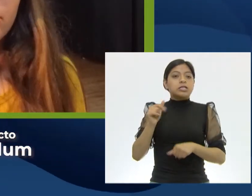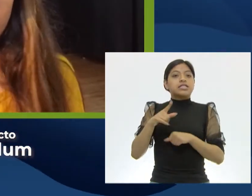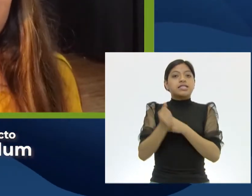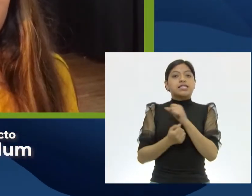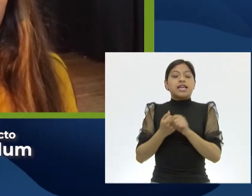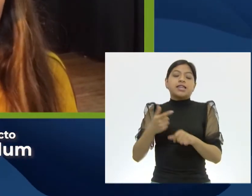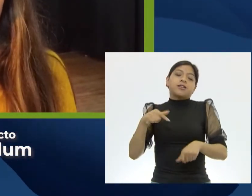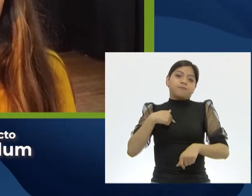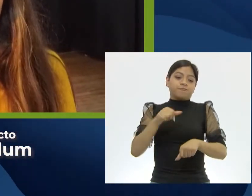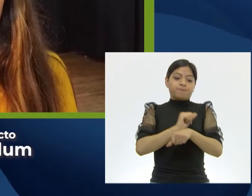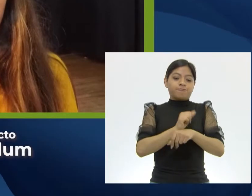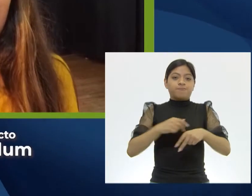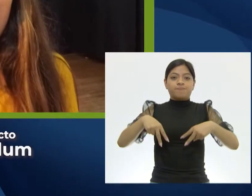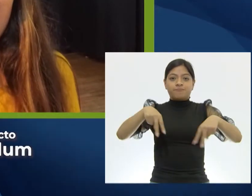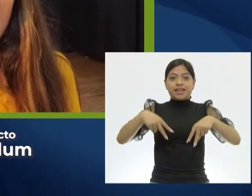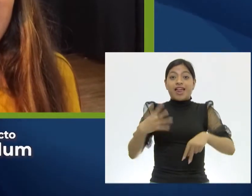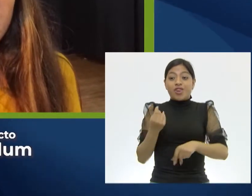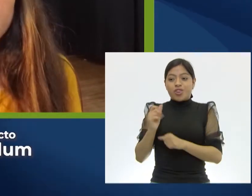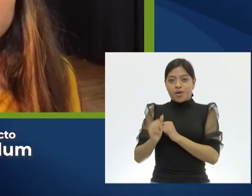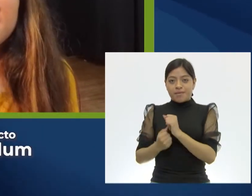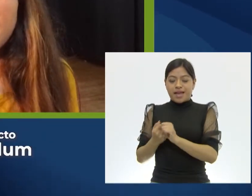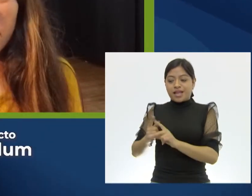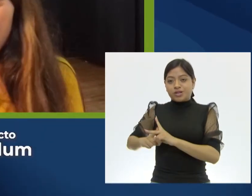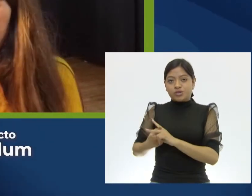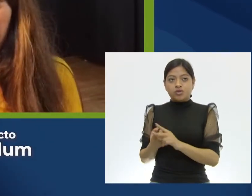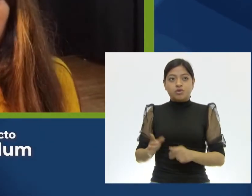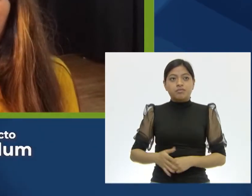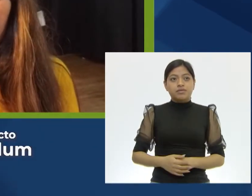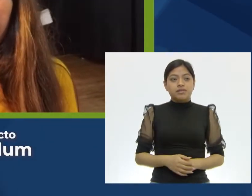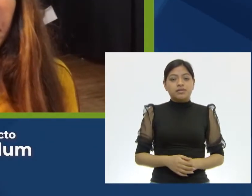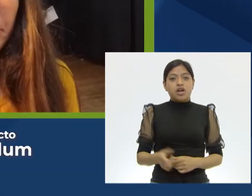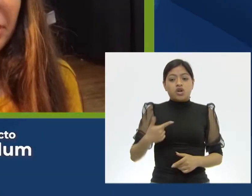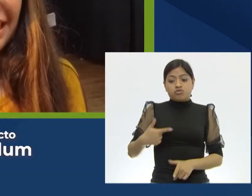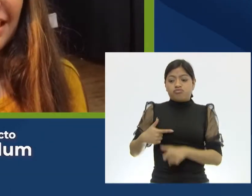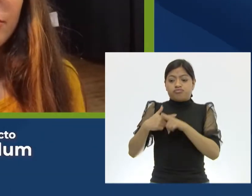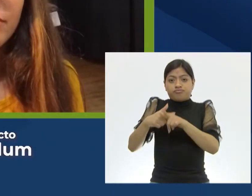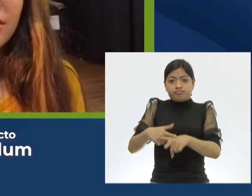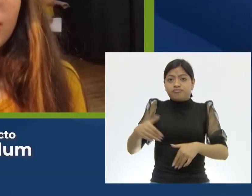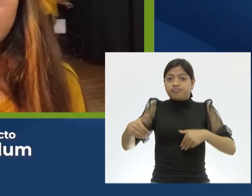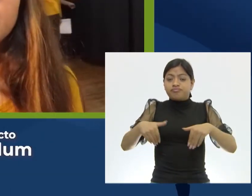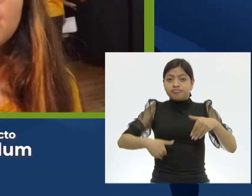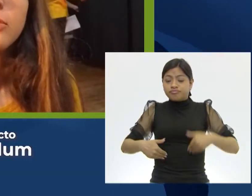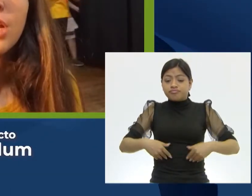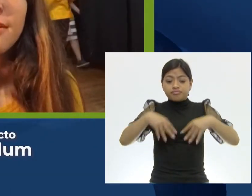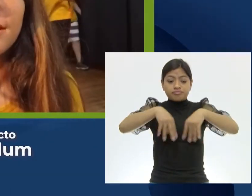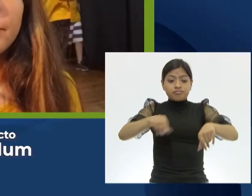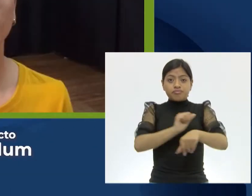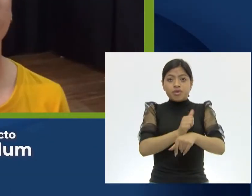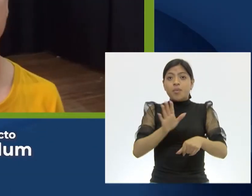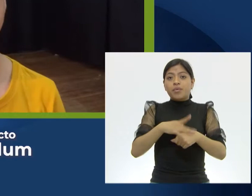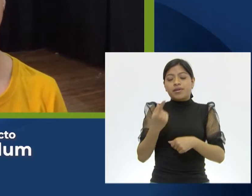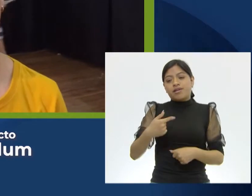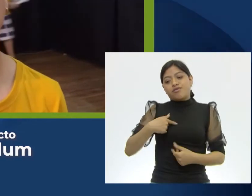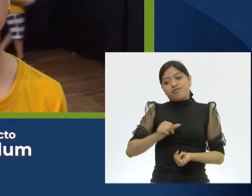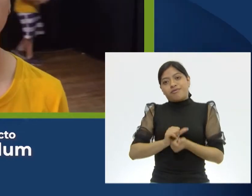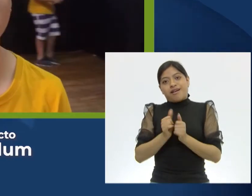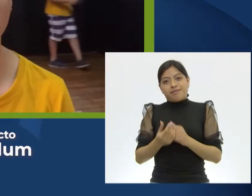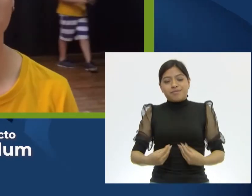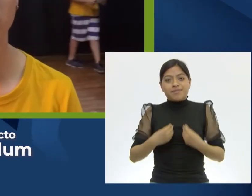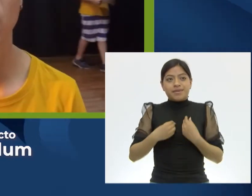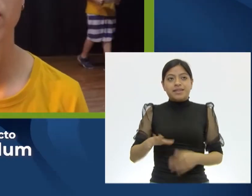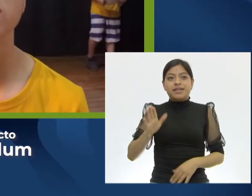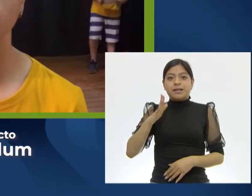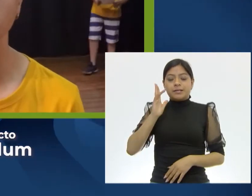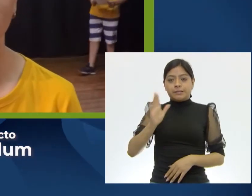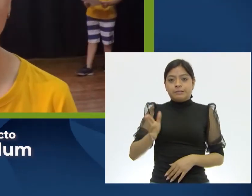y hago teatro desde los 9. ¿Por qué sigo? Se preguntarán. Porque el teatro me cambió la vida. Hola, me llamo Tomás